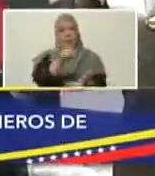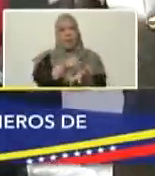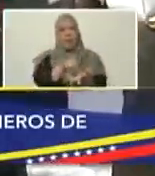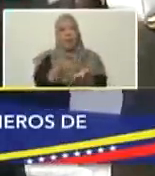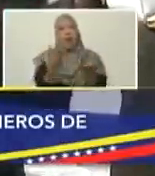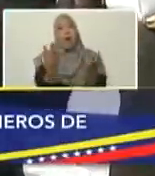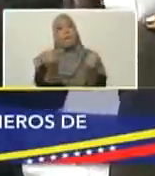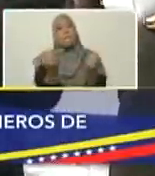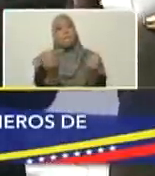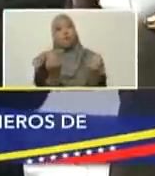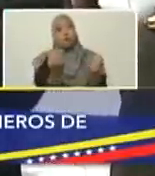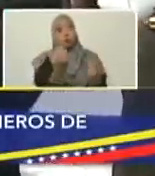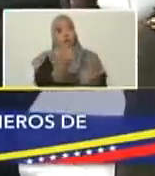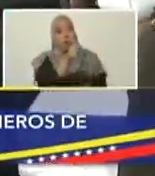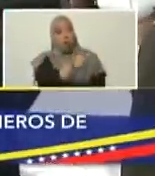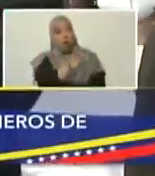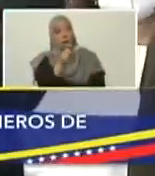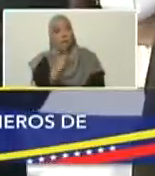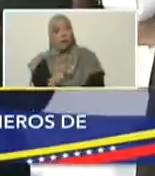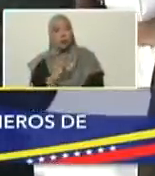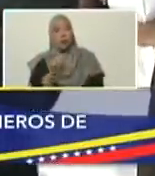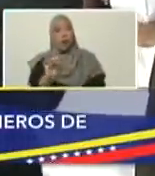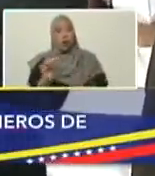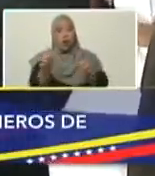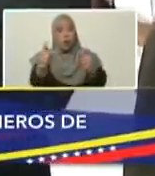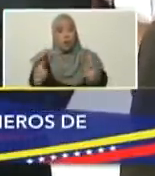Muchos de ustedes estaban entrando en la Academia Militar.